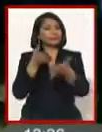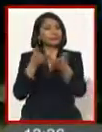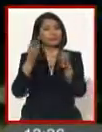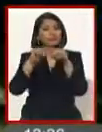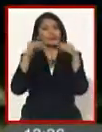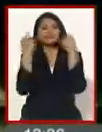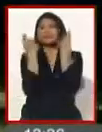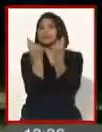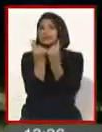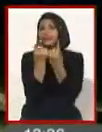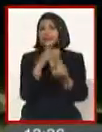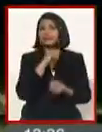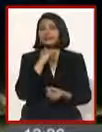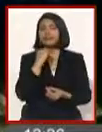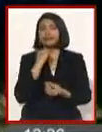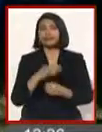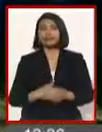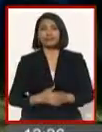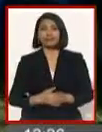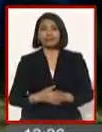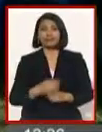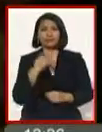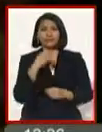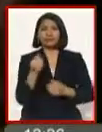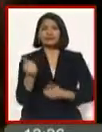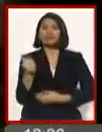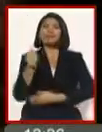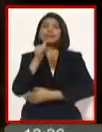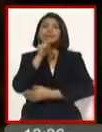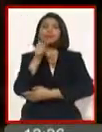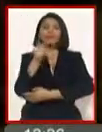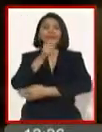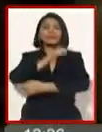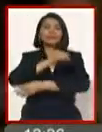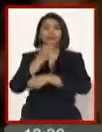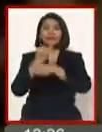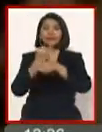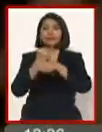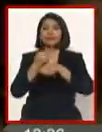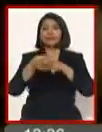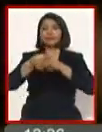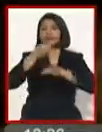de este grupo de supuestos sacerdotes que estarían bautizando en nombre de la Iglesia Católica.